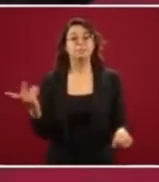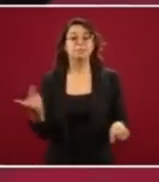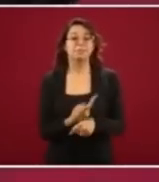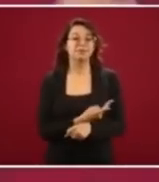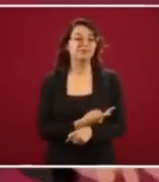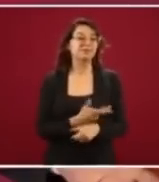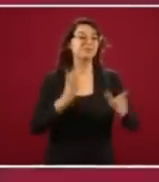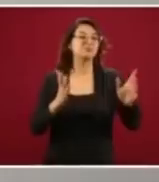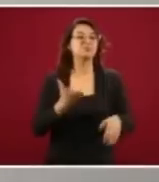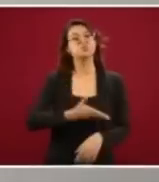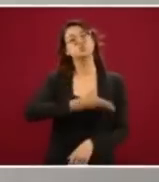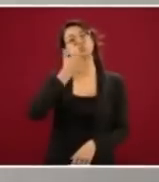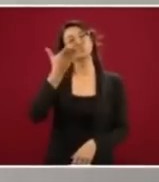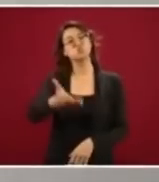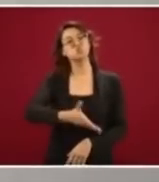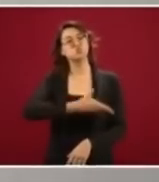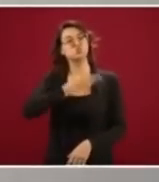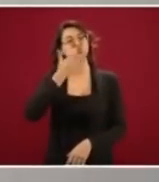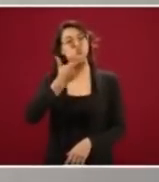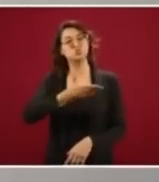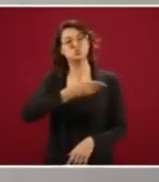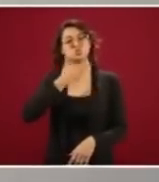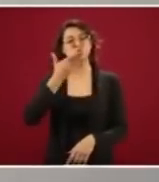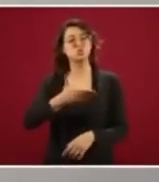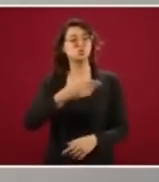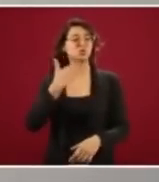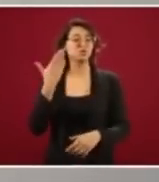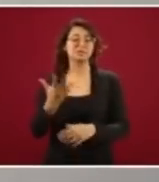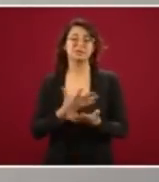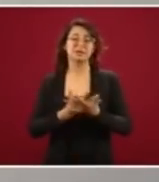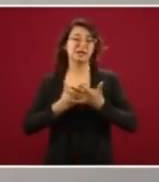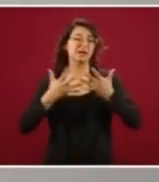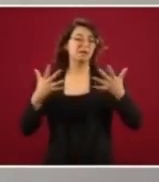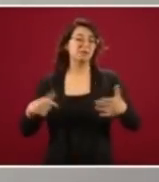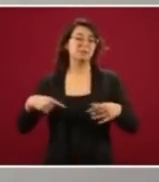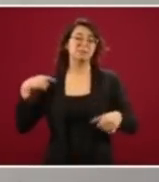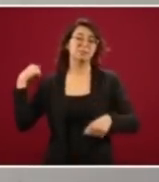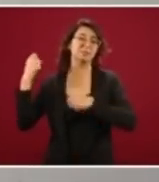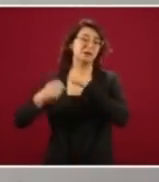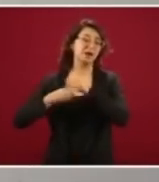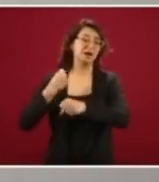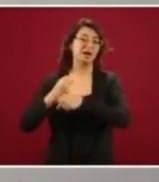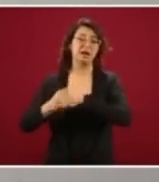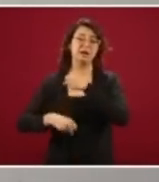estructuras muy grandes y muy